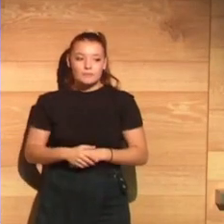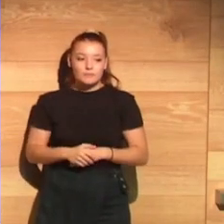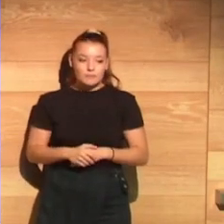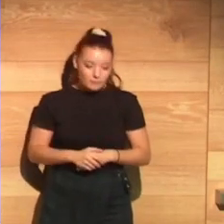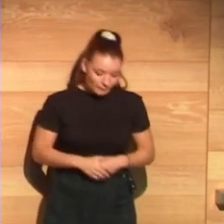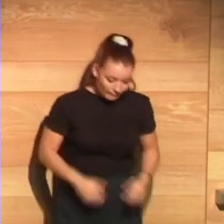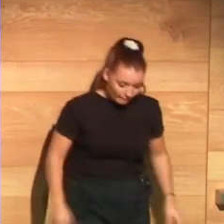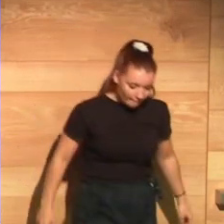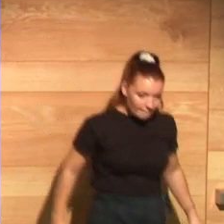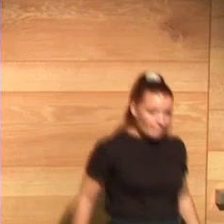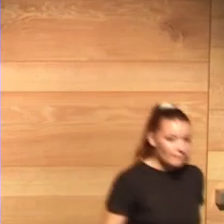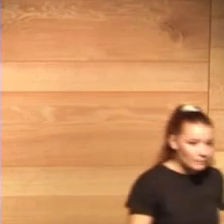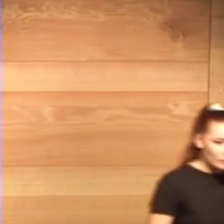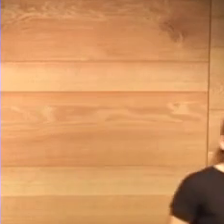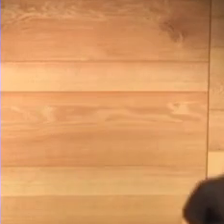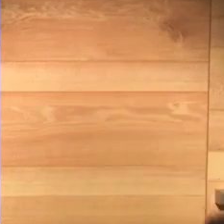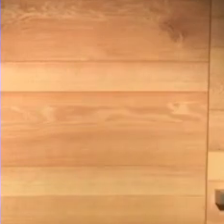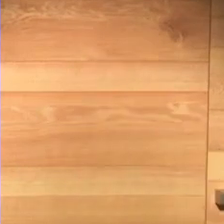más.